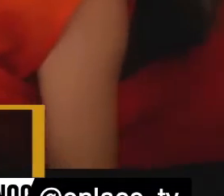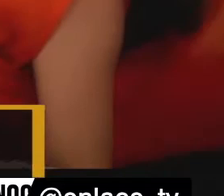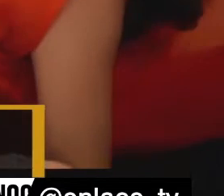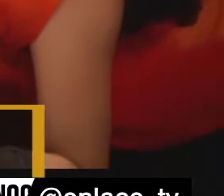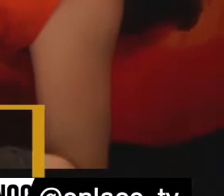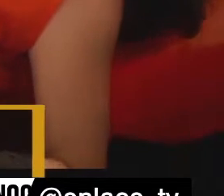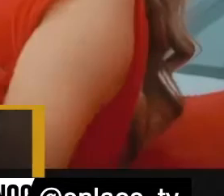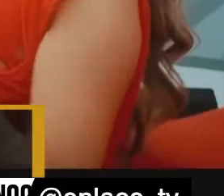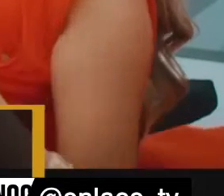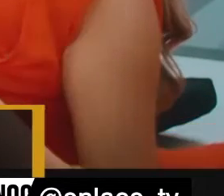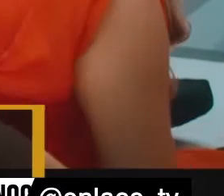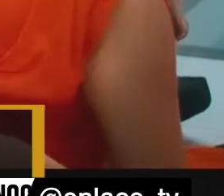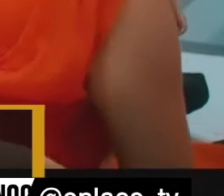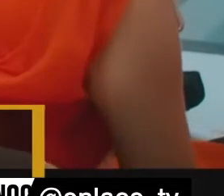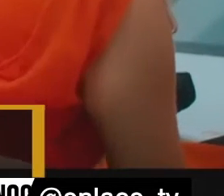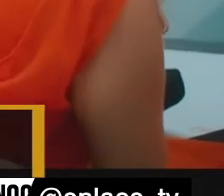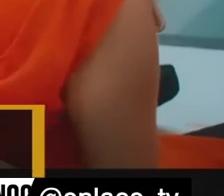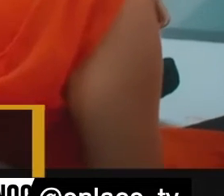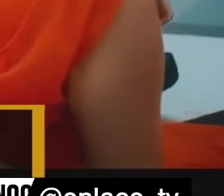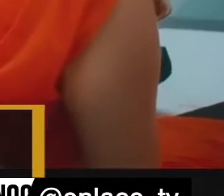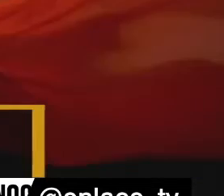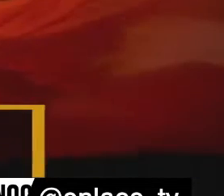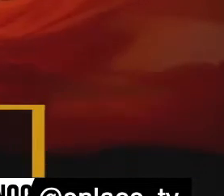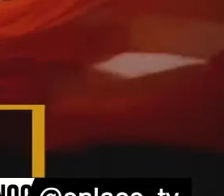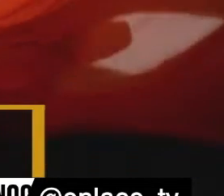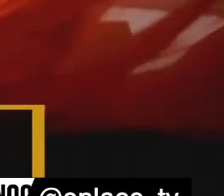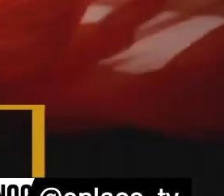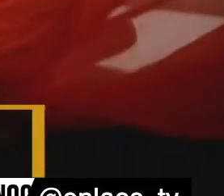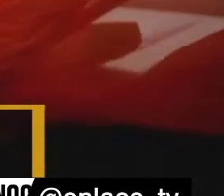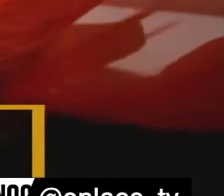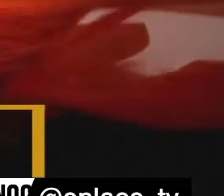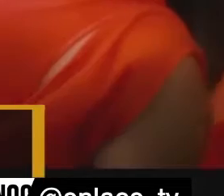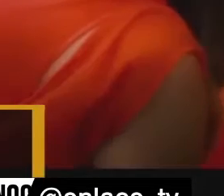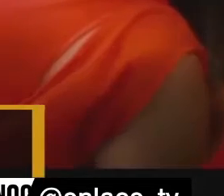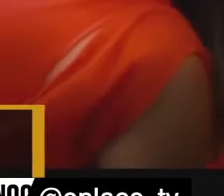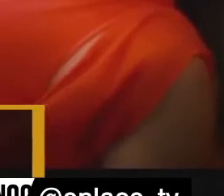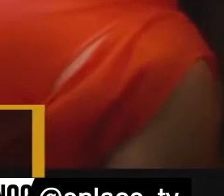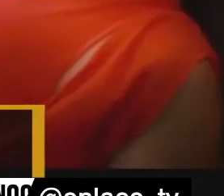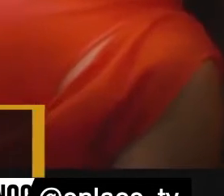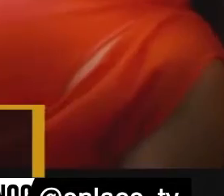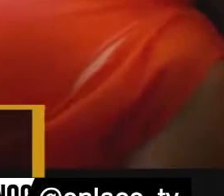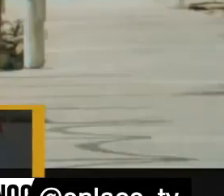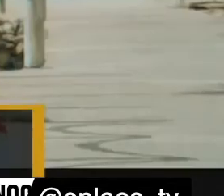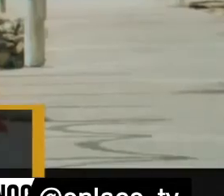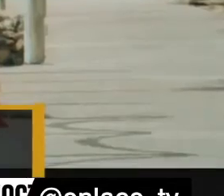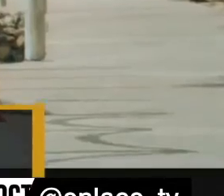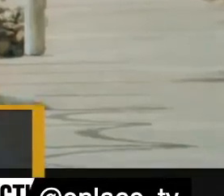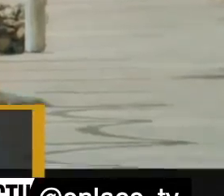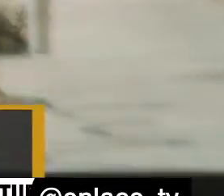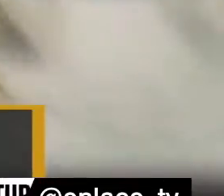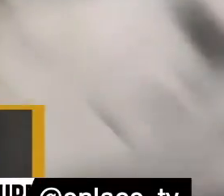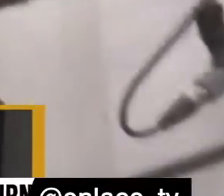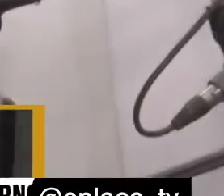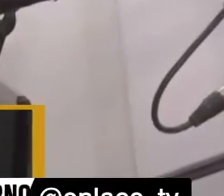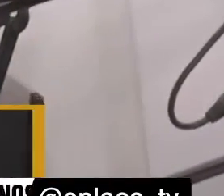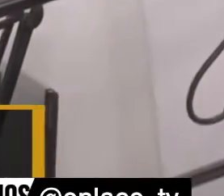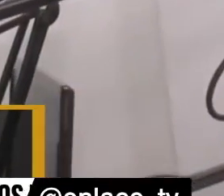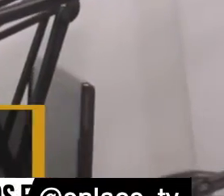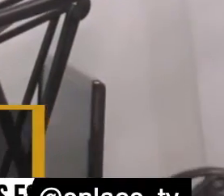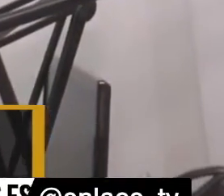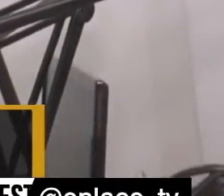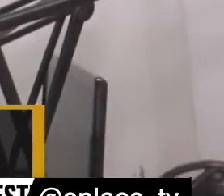vida amarrado tu vida, que dime la nota, que vivo por ti. Ay, mamá. A